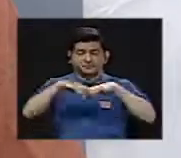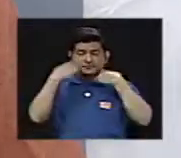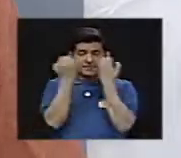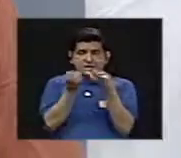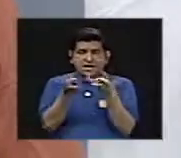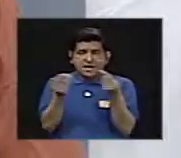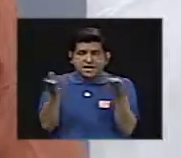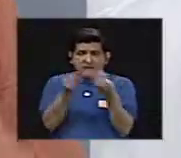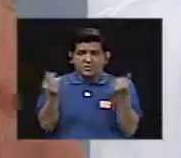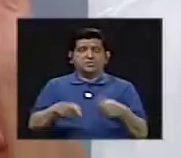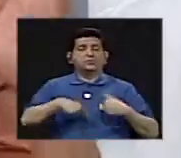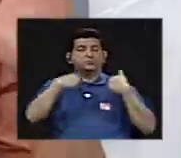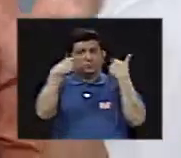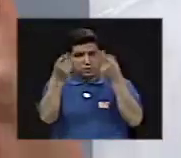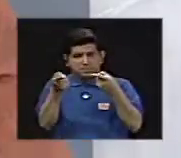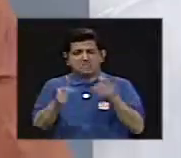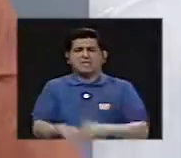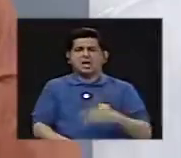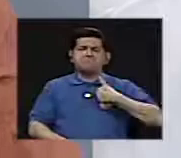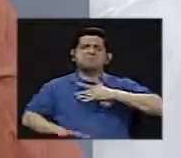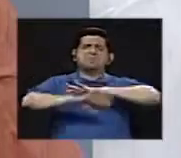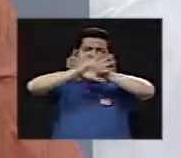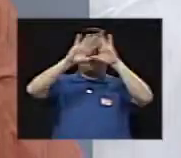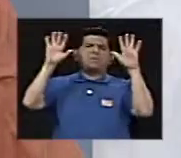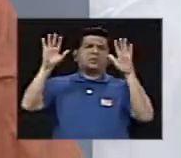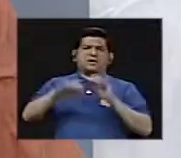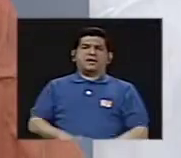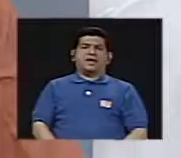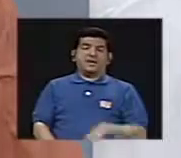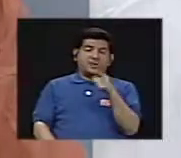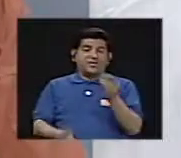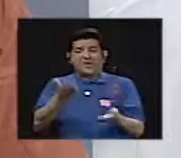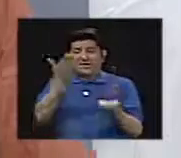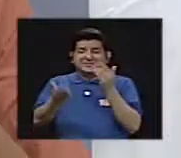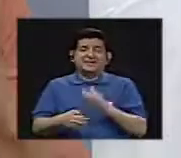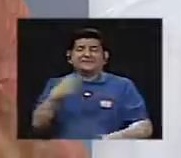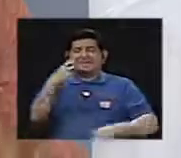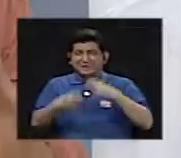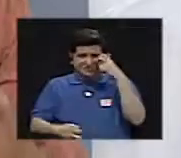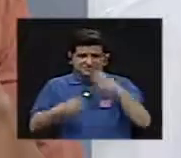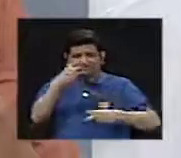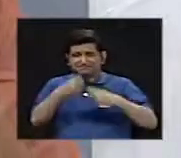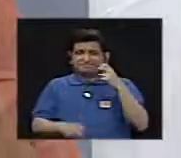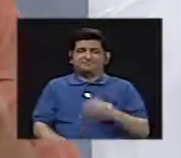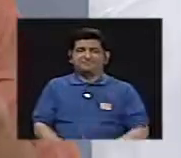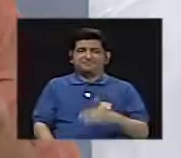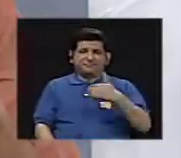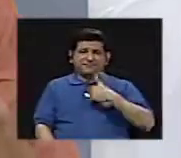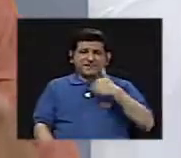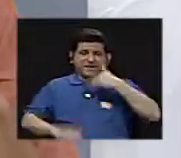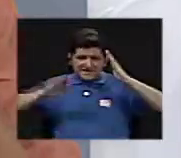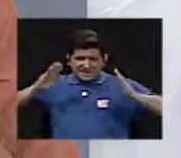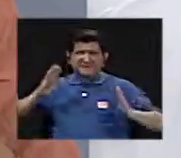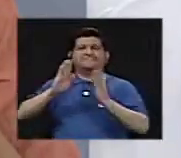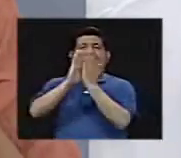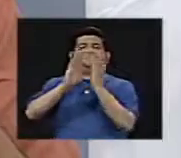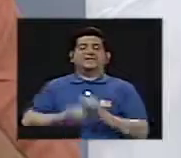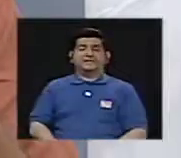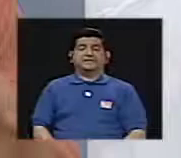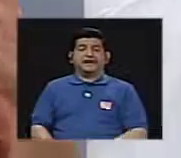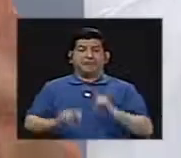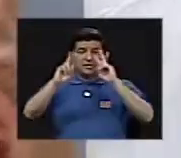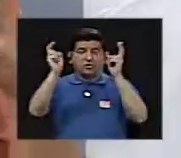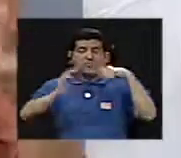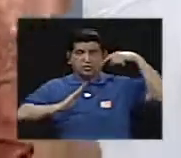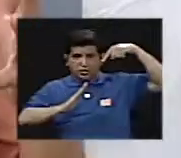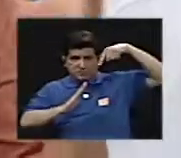producción vaya, tiene claro que esta es posiblemente la problemática que iban, claro, a poder enfrentar, o de tema de